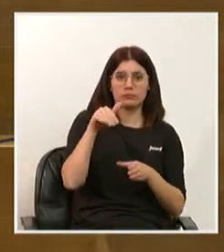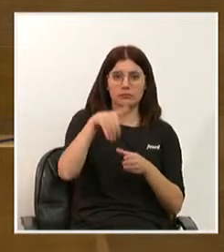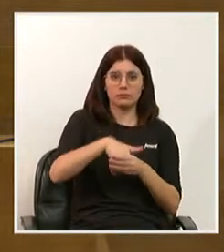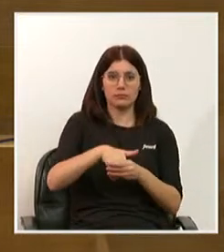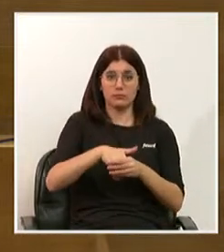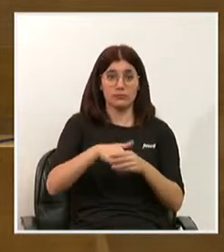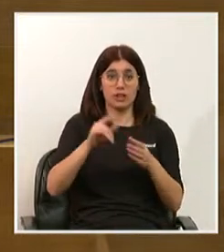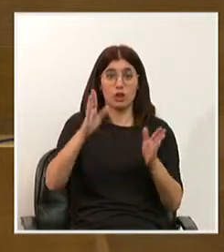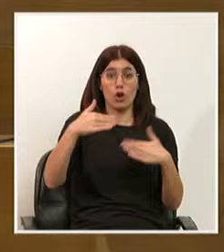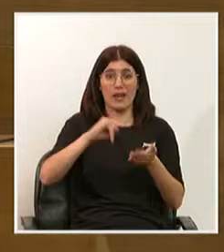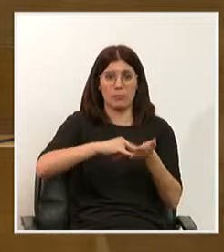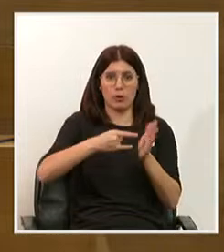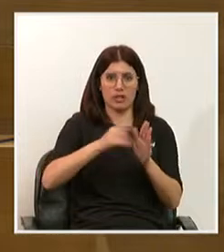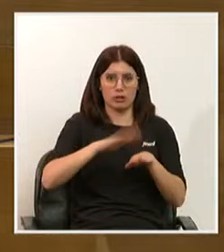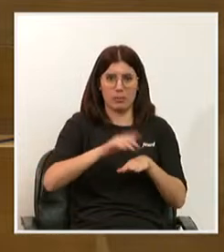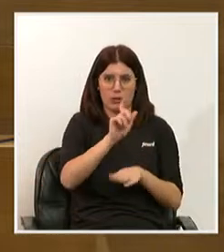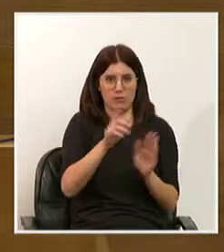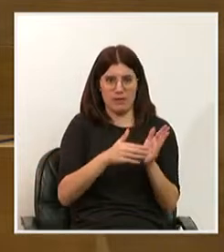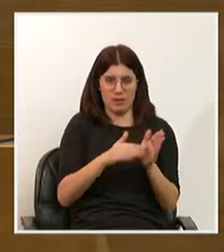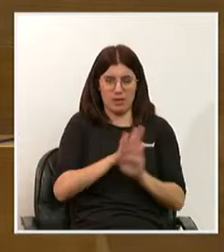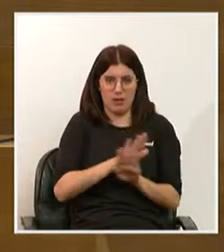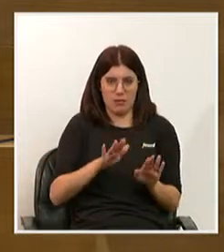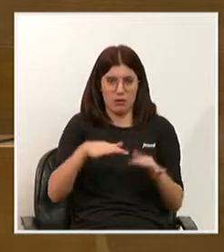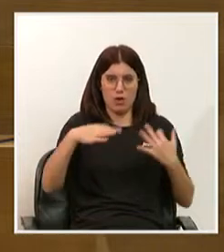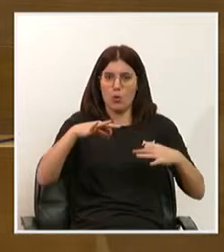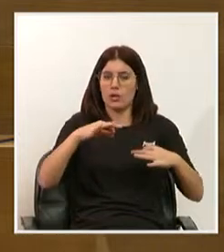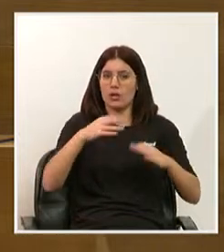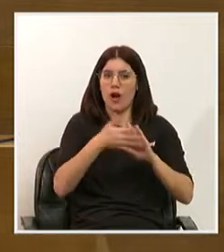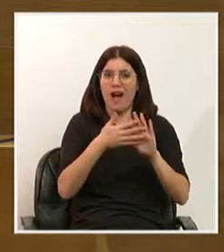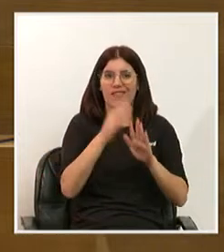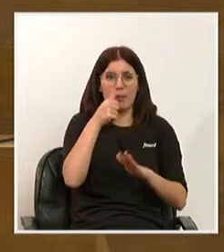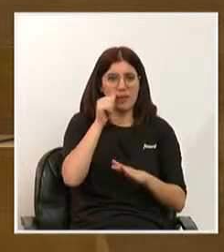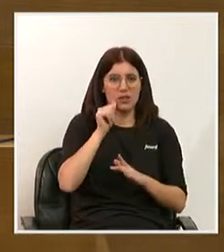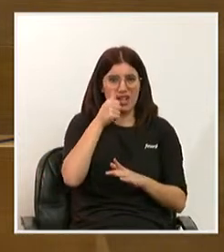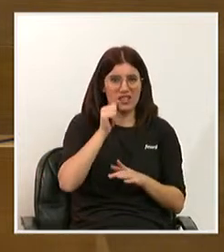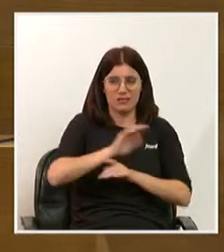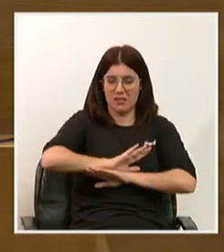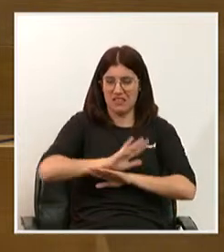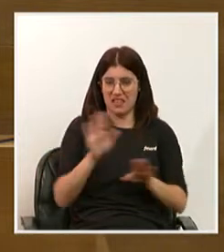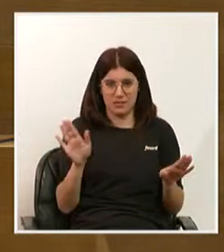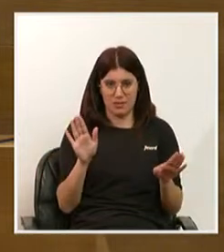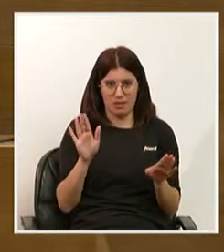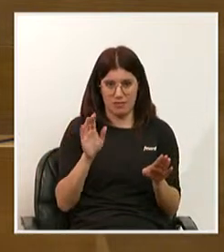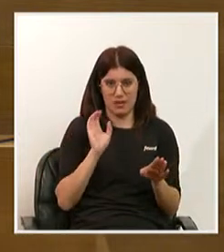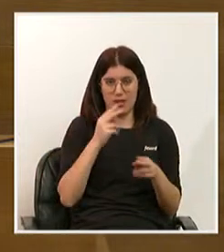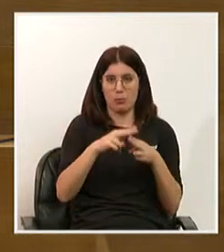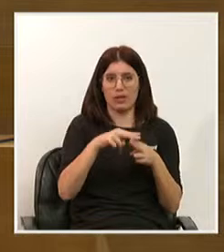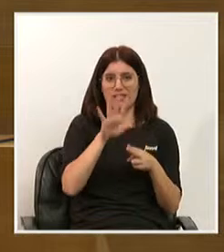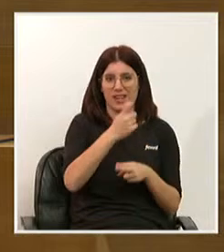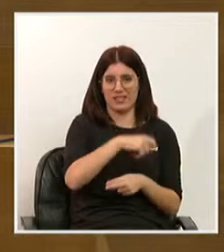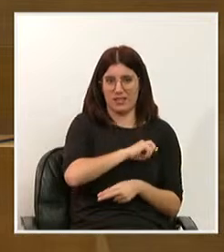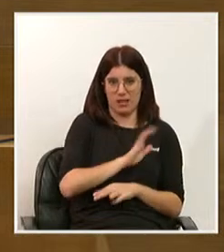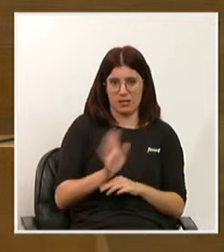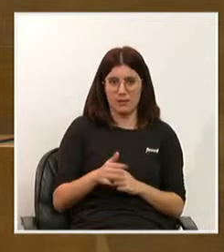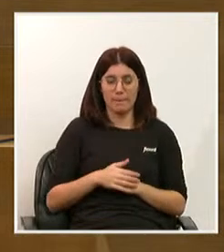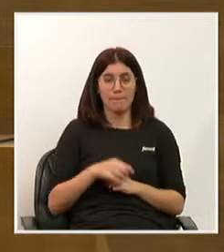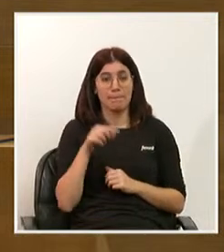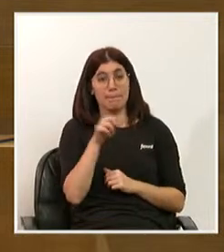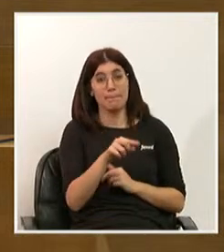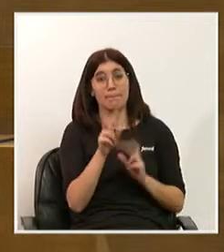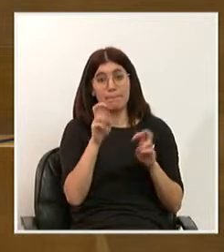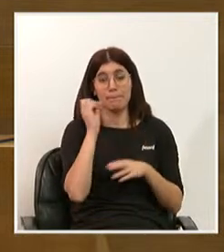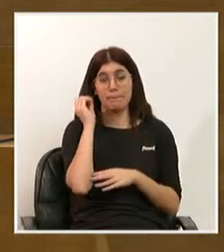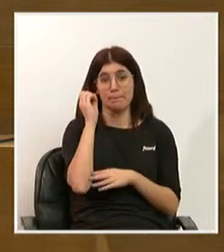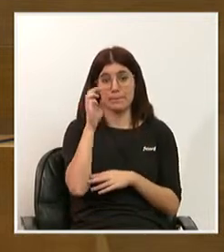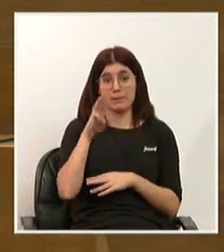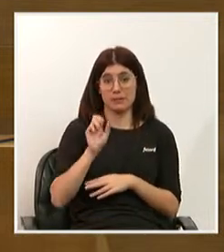Ten un proyecte para esta comun va ser de Pedro Sánchez de política estatal en cuant la intervención del Señor